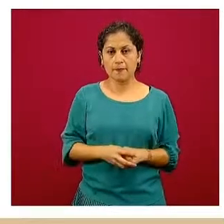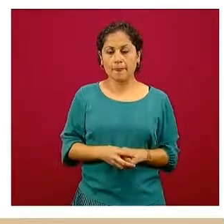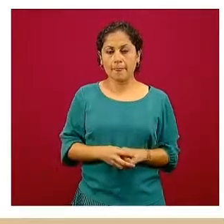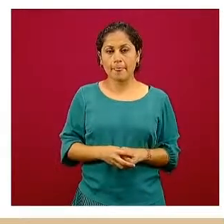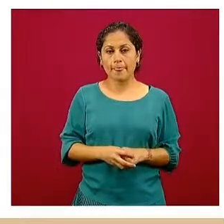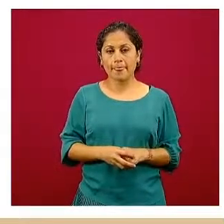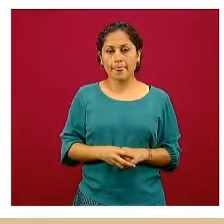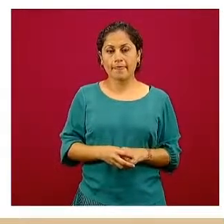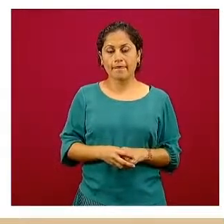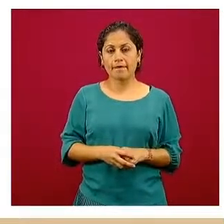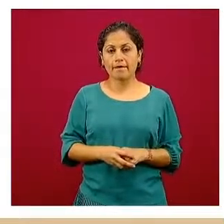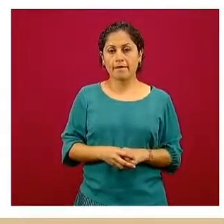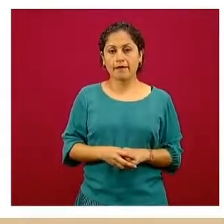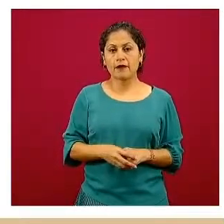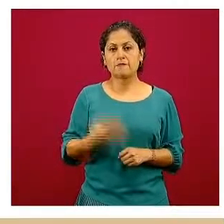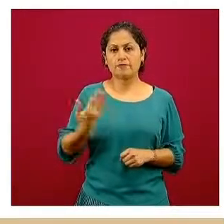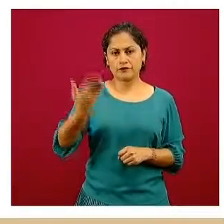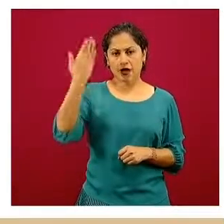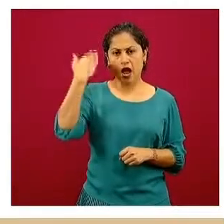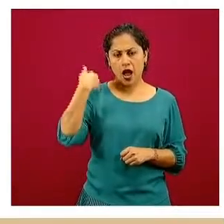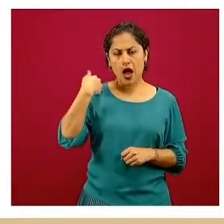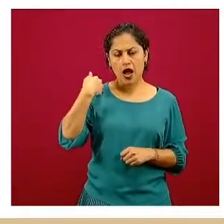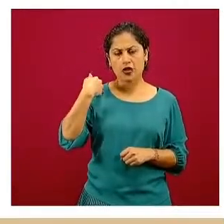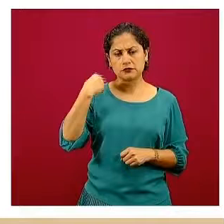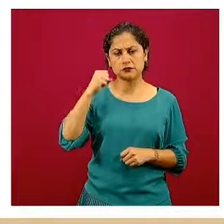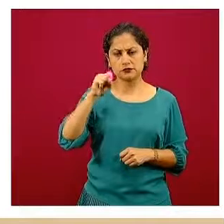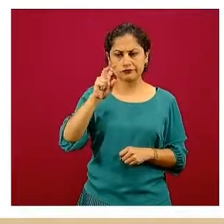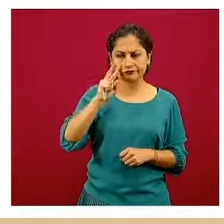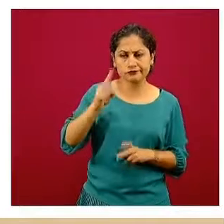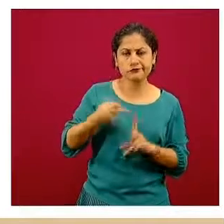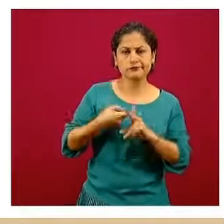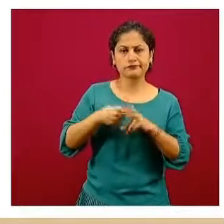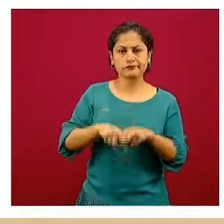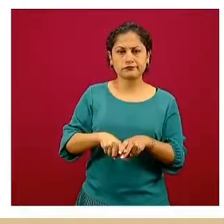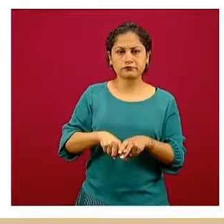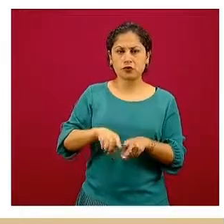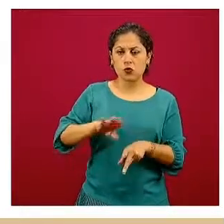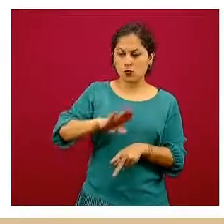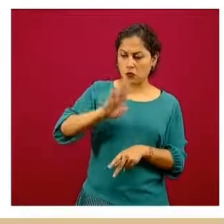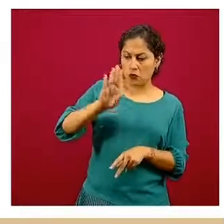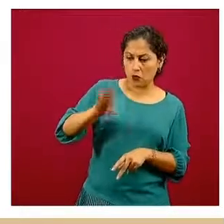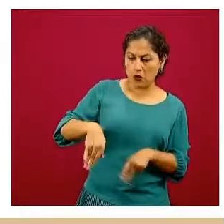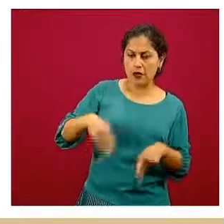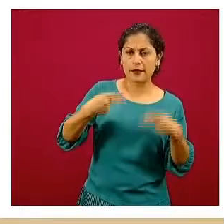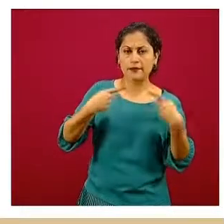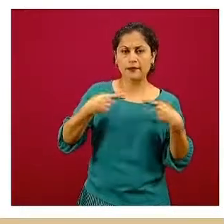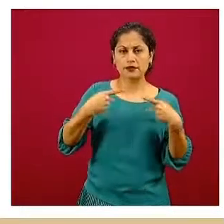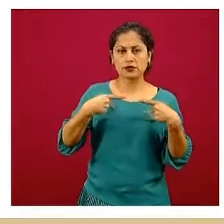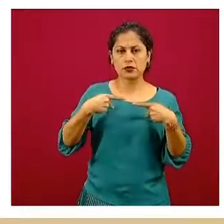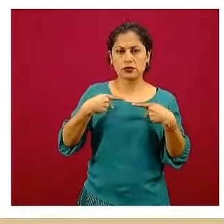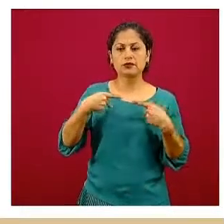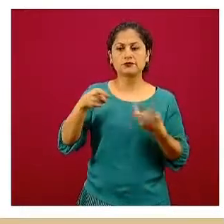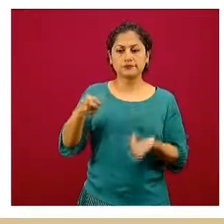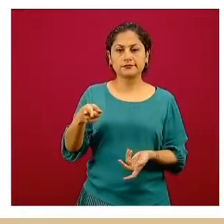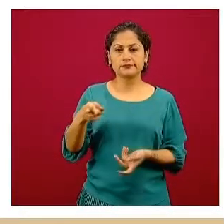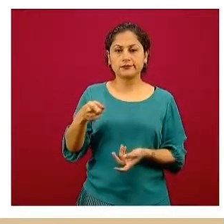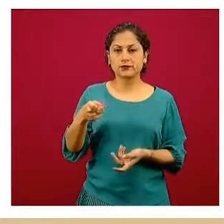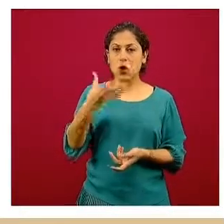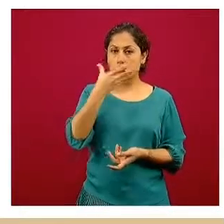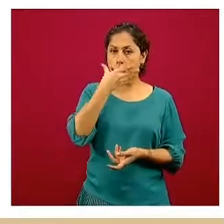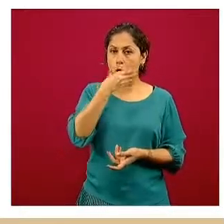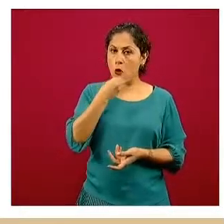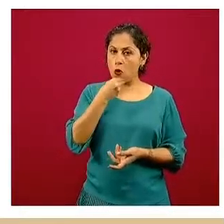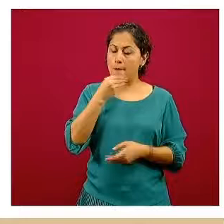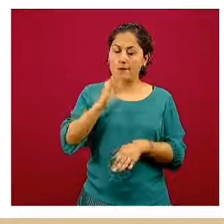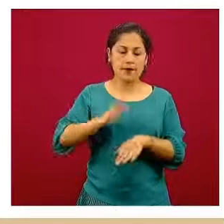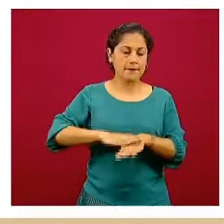algo también que veníamos viendo desde un principio es que cuando hablamos de defunciones, ahora sí el sexo de hombres